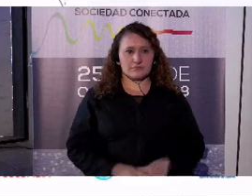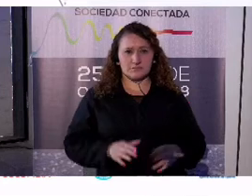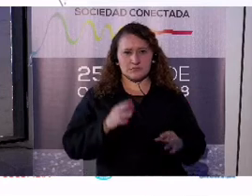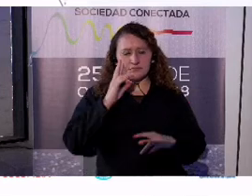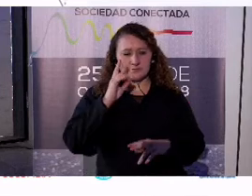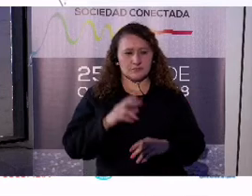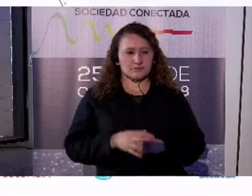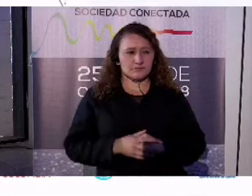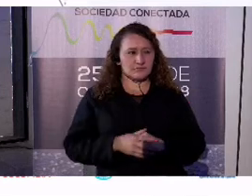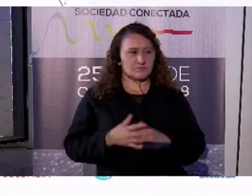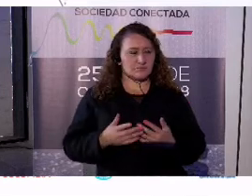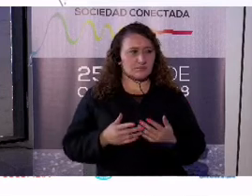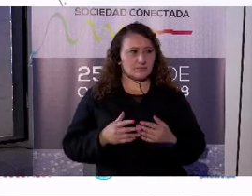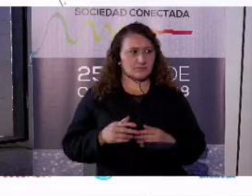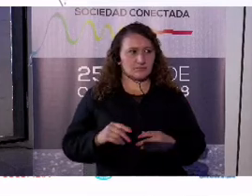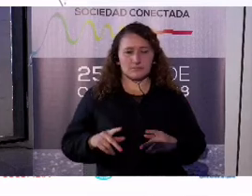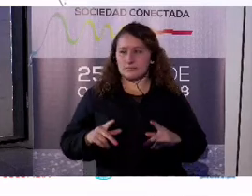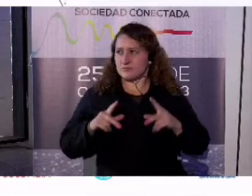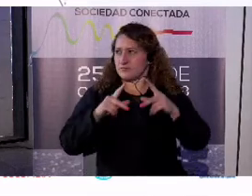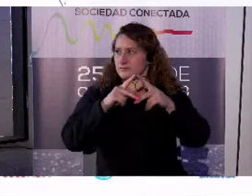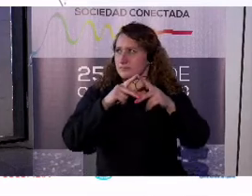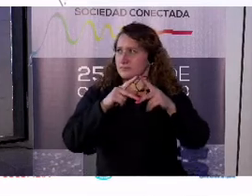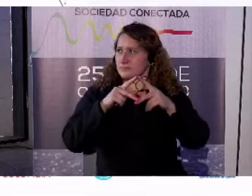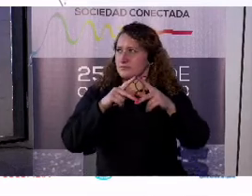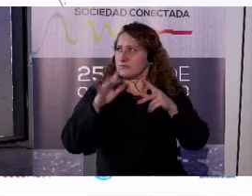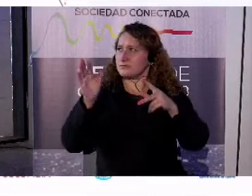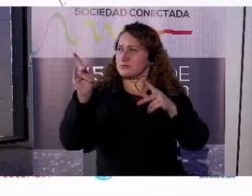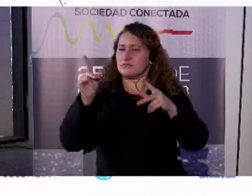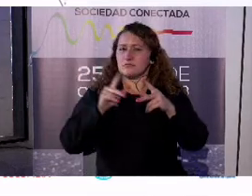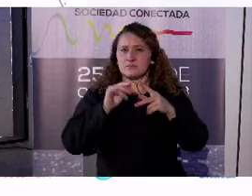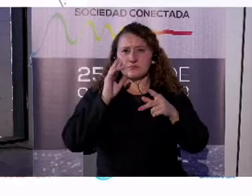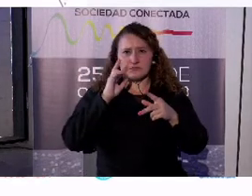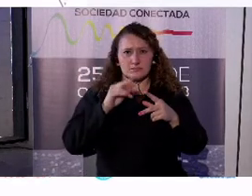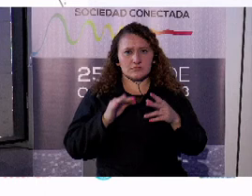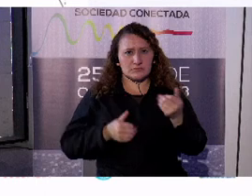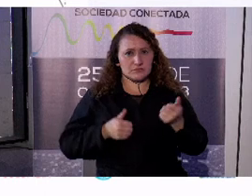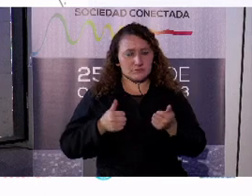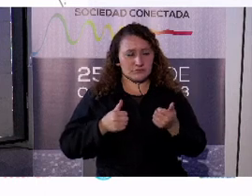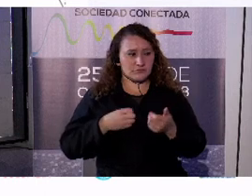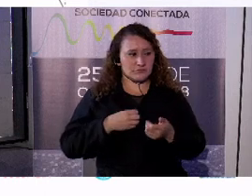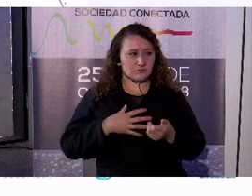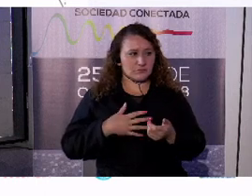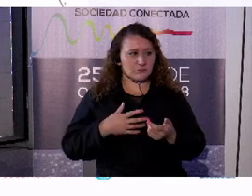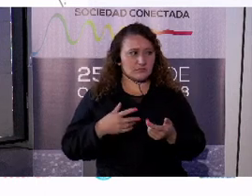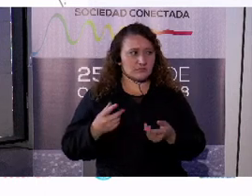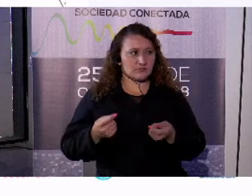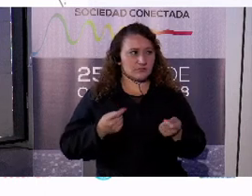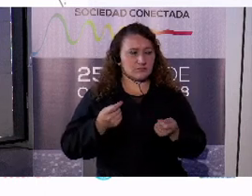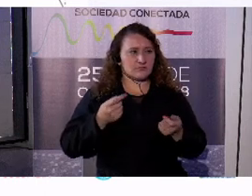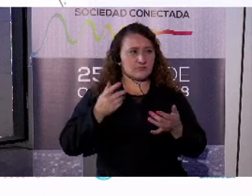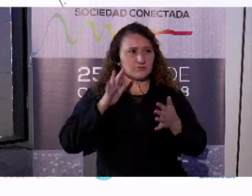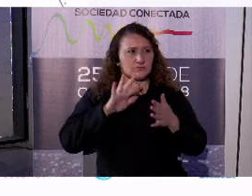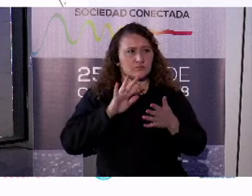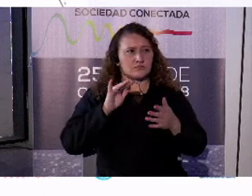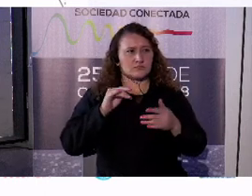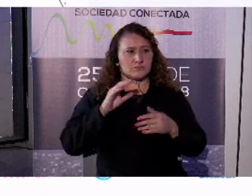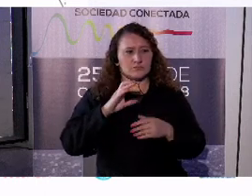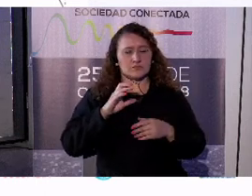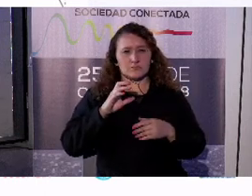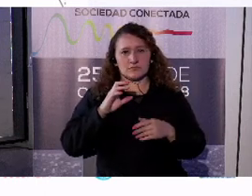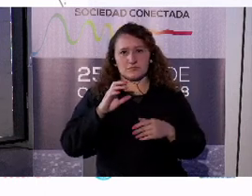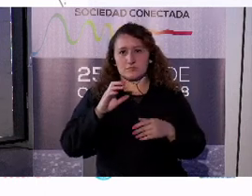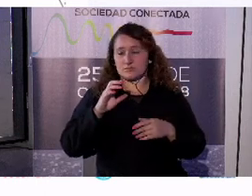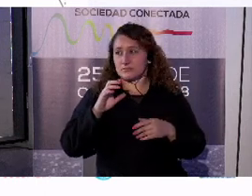aquí en esta pirámide Cuáles son las oportunidades de Mercado que existen no solamente para sigfox y las redes